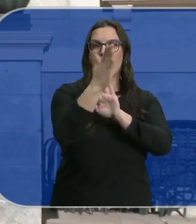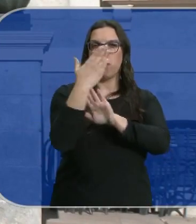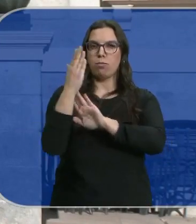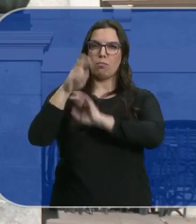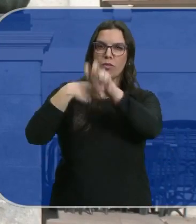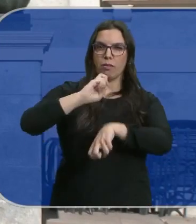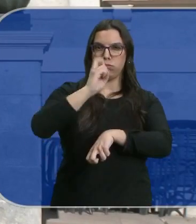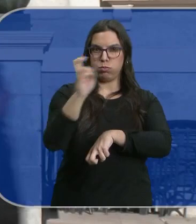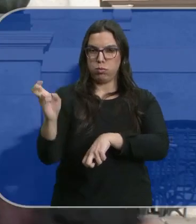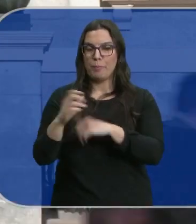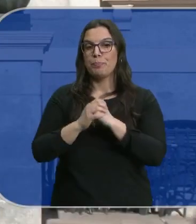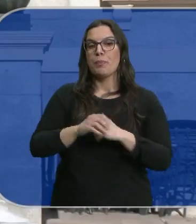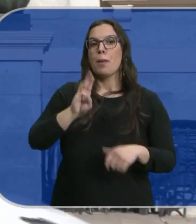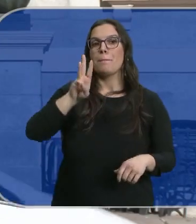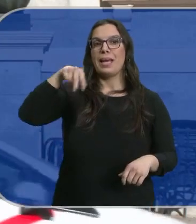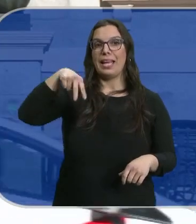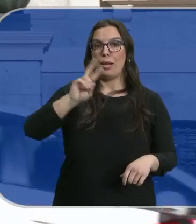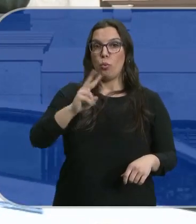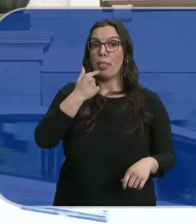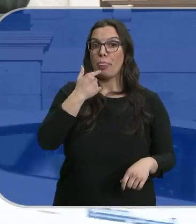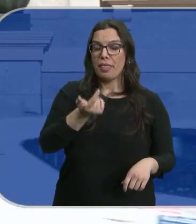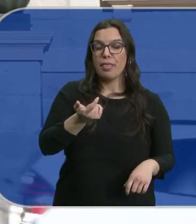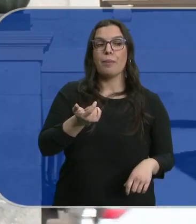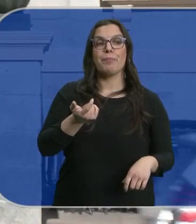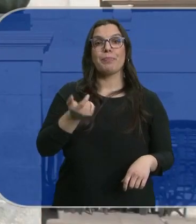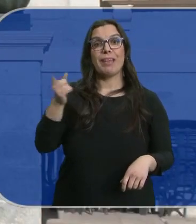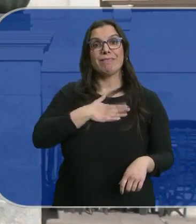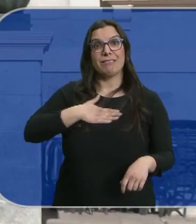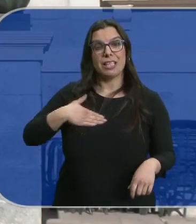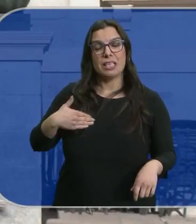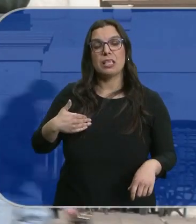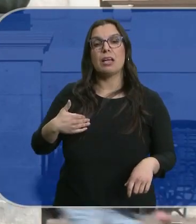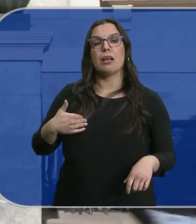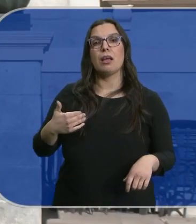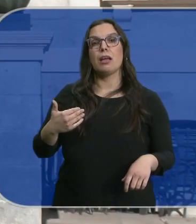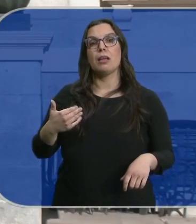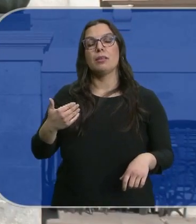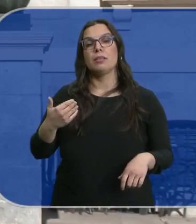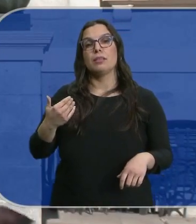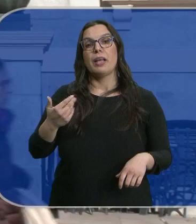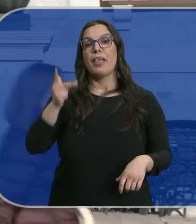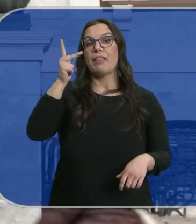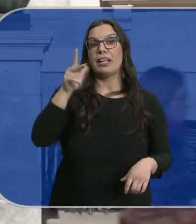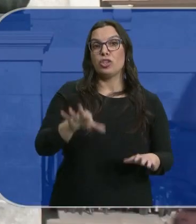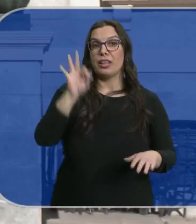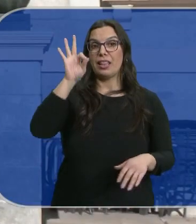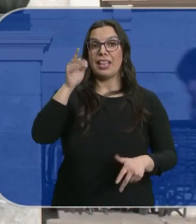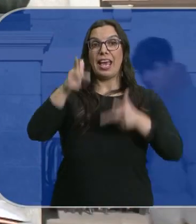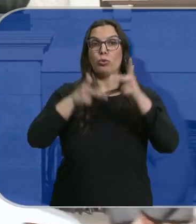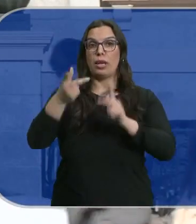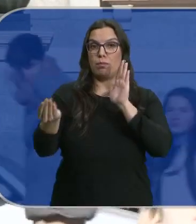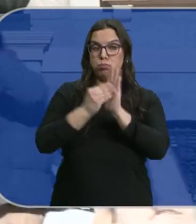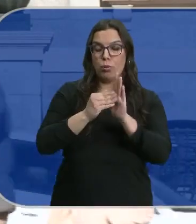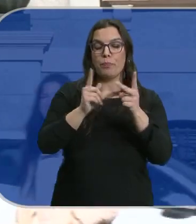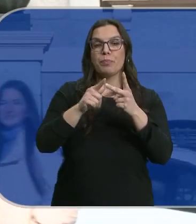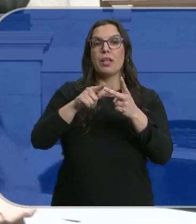de modificaciones. PNV ya ha apuntado que su deseo es introducir el derecho a decidir en Euskadi, Ciudadanos